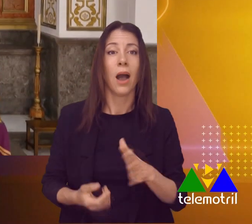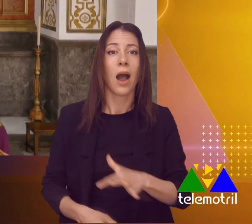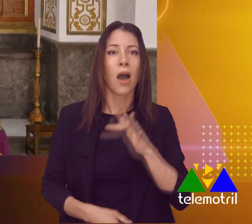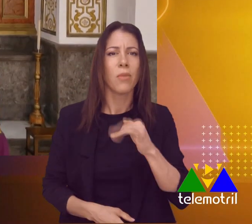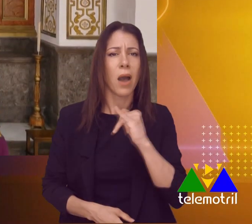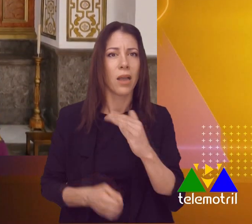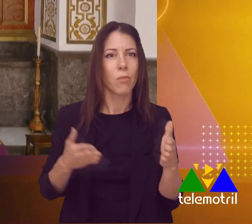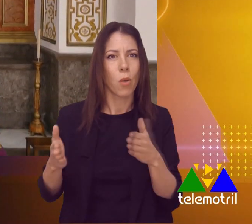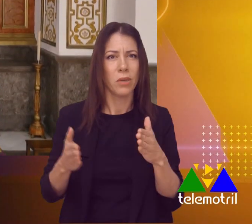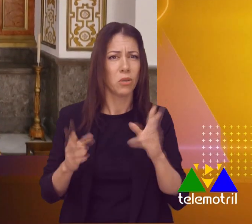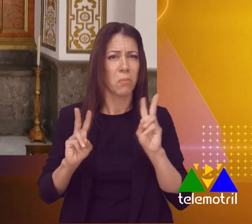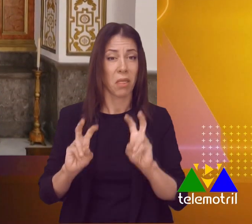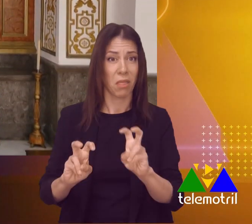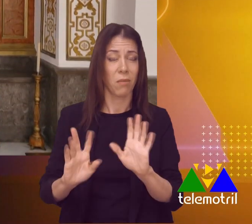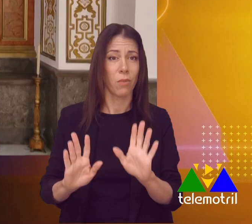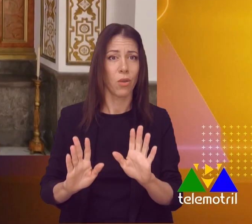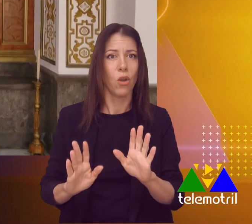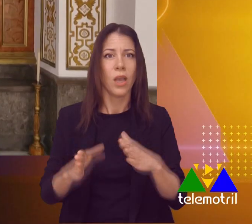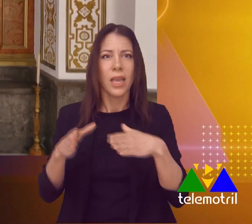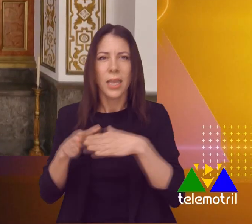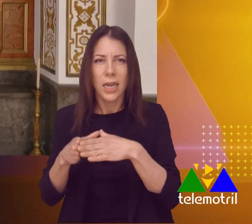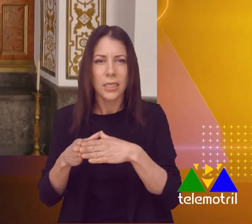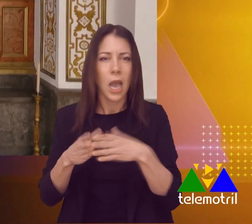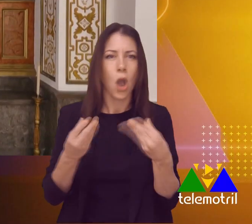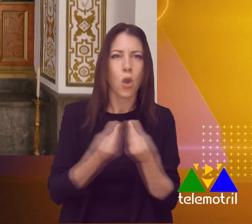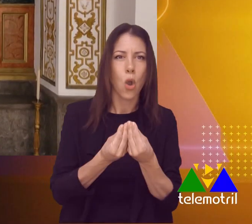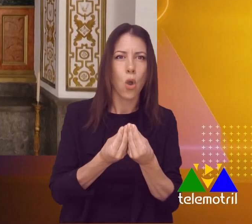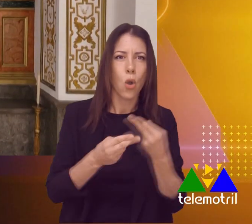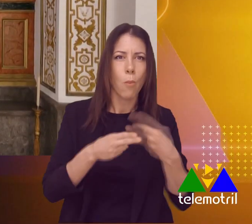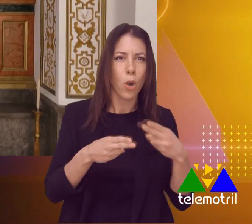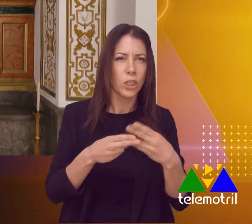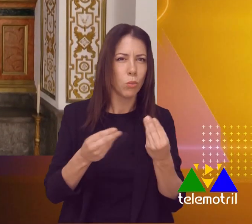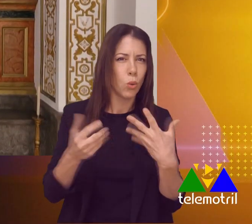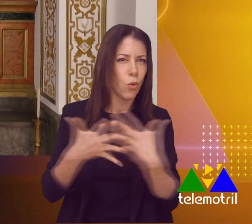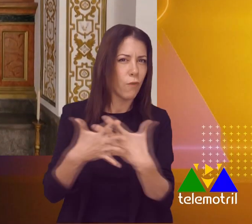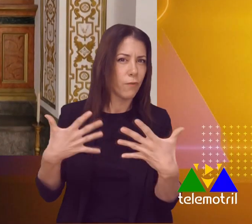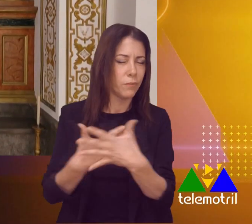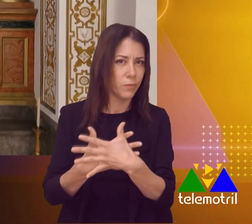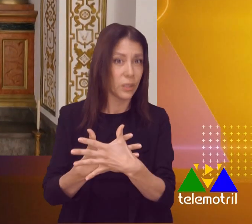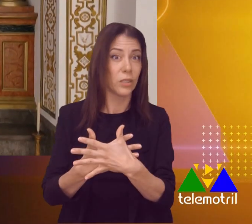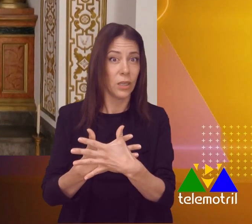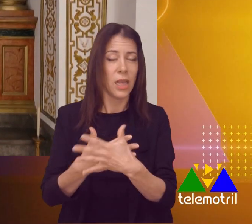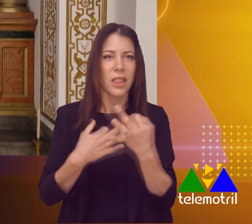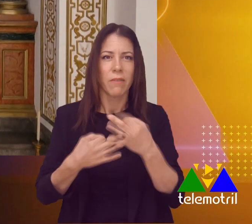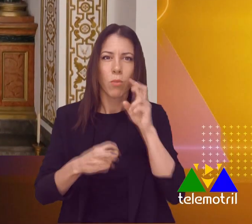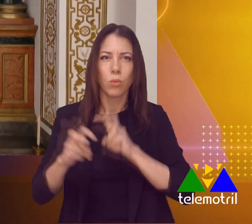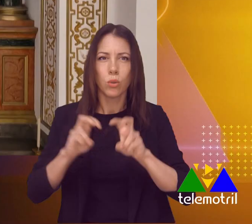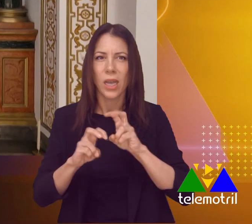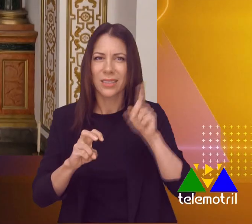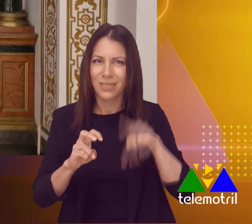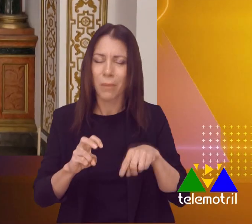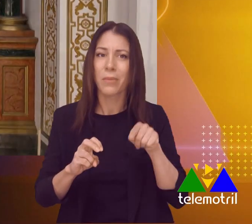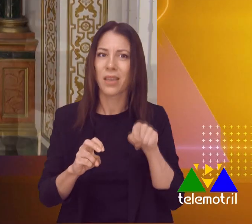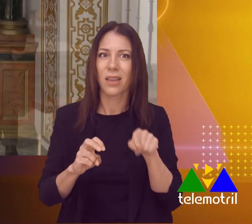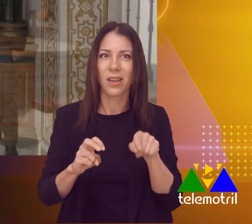habido momentos, sobre todo en los principios, donde iglesia y política estaban muy fusionados, ¿no? Sí. Y tal, donde había que buscar también esta